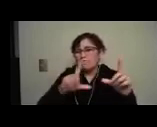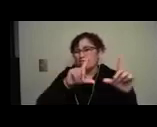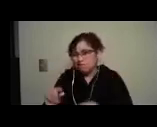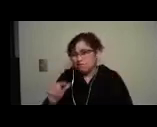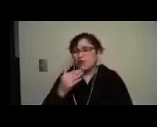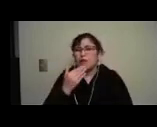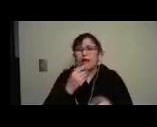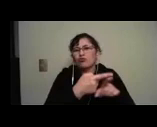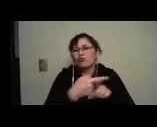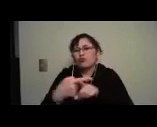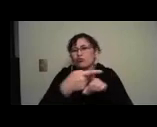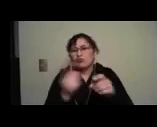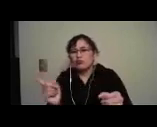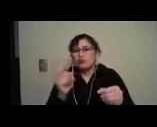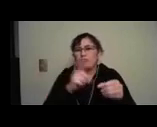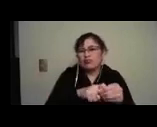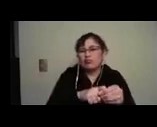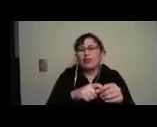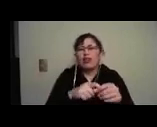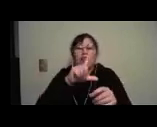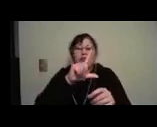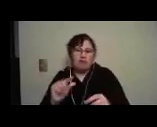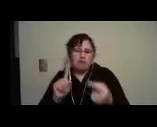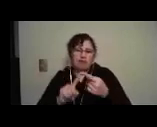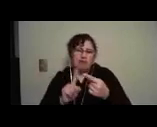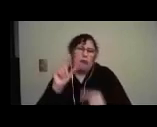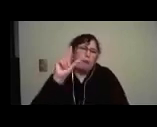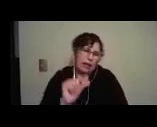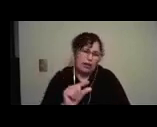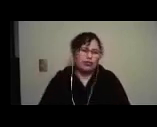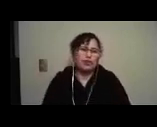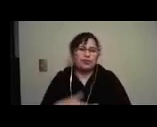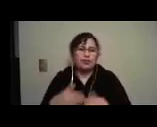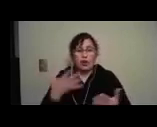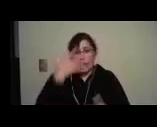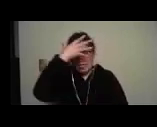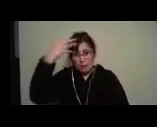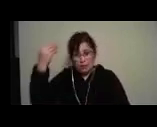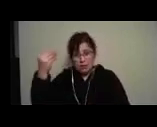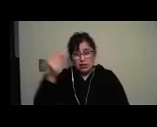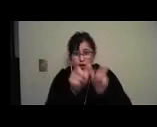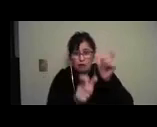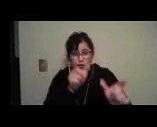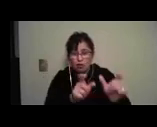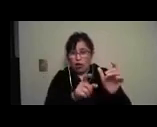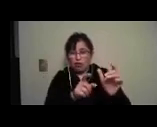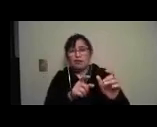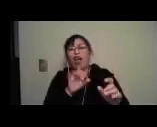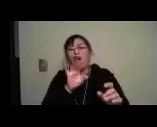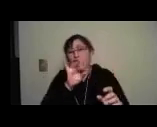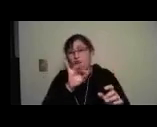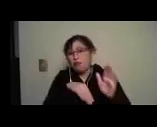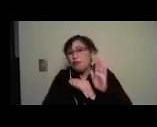Ahora, en general, las demencias son mucho más habituales, ¿cierto?, en personas mayores, pero pueden afectar a